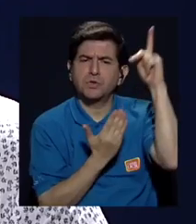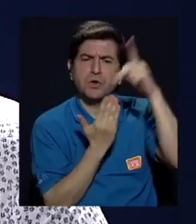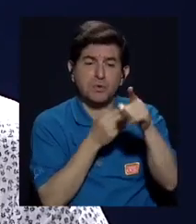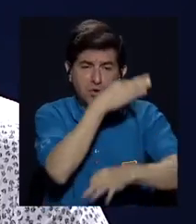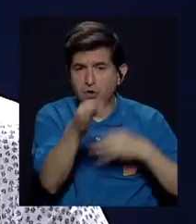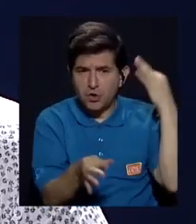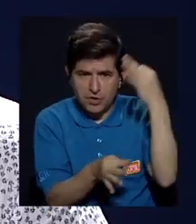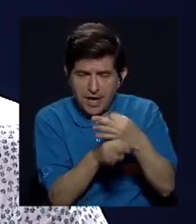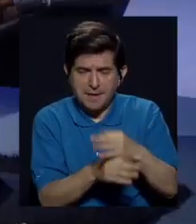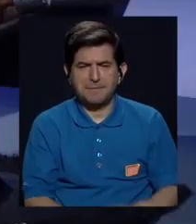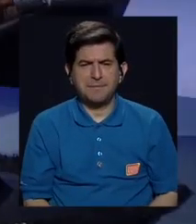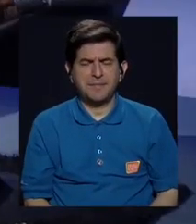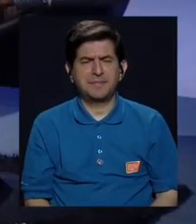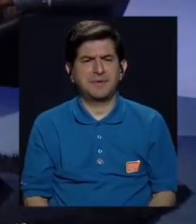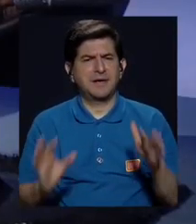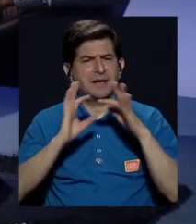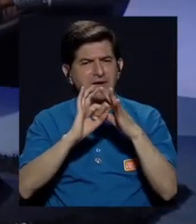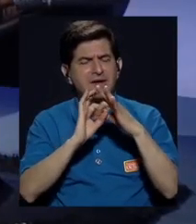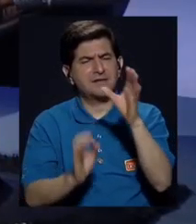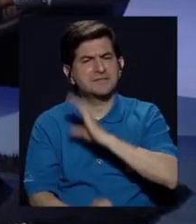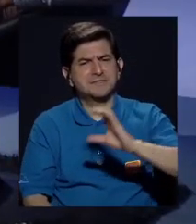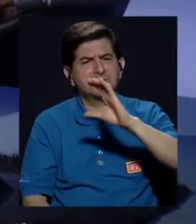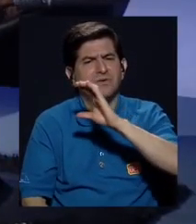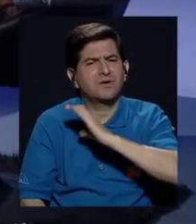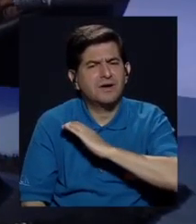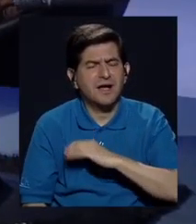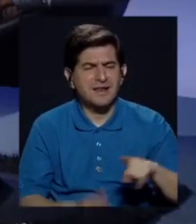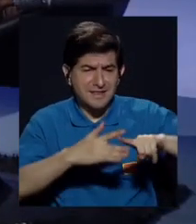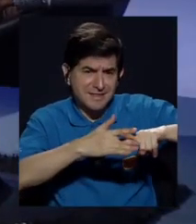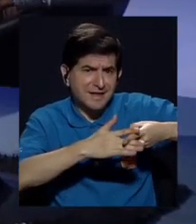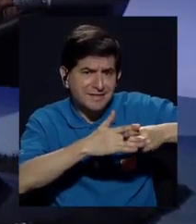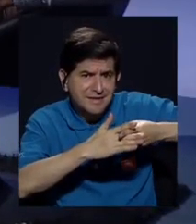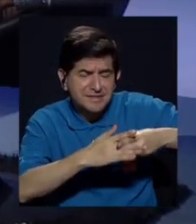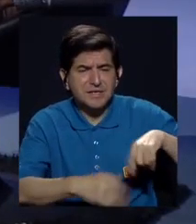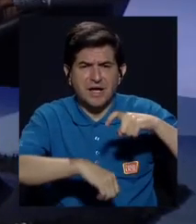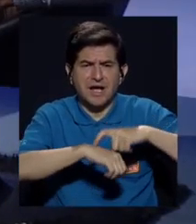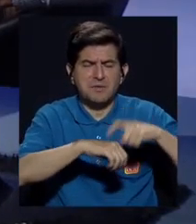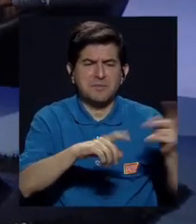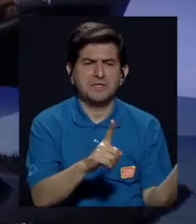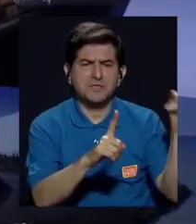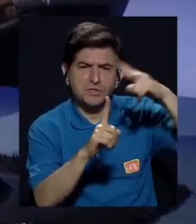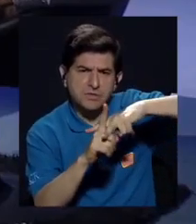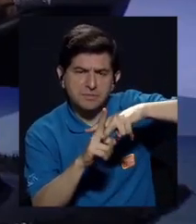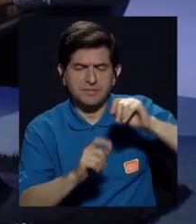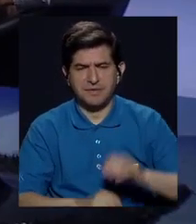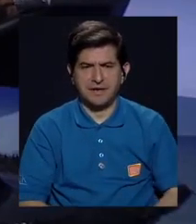este. Tiene que ver mucho la calidad del instrumento a la hora de ser ejecutado,